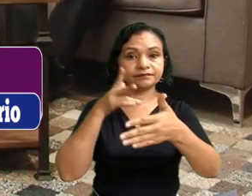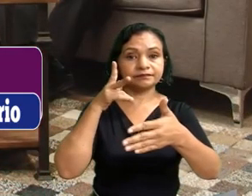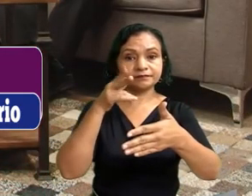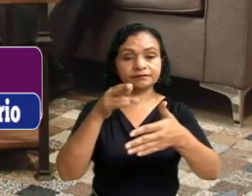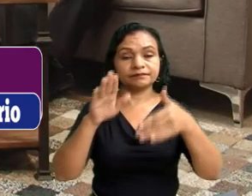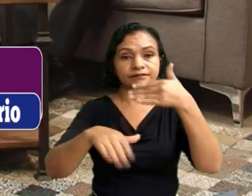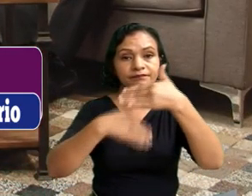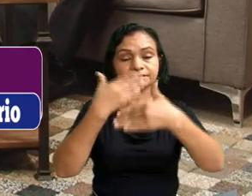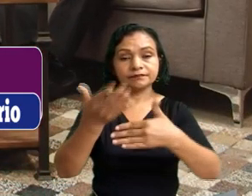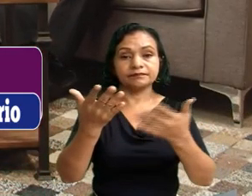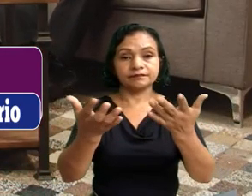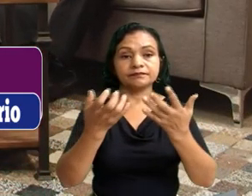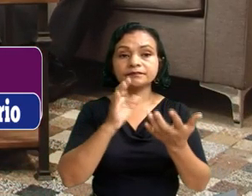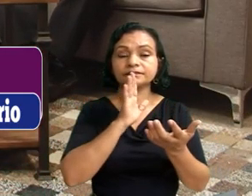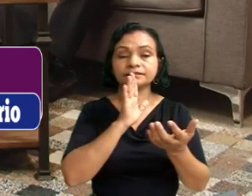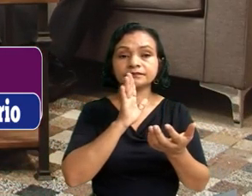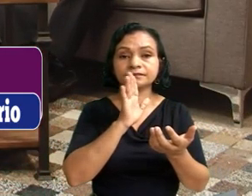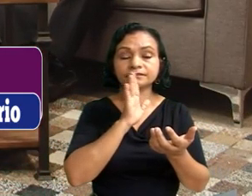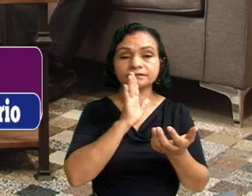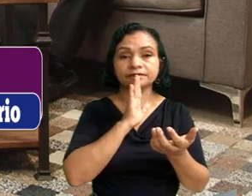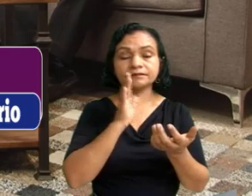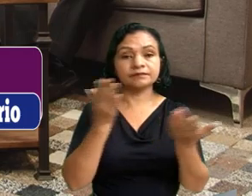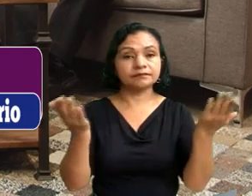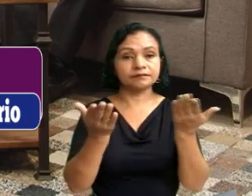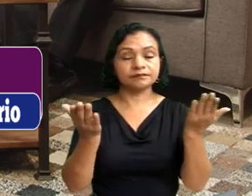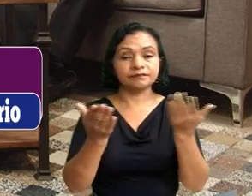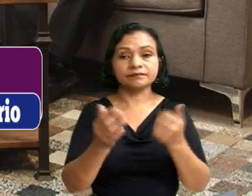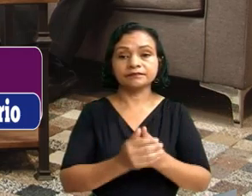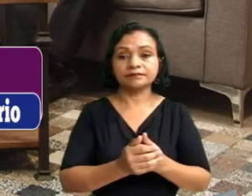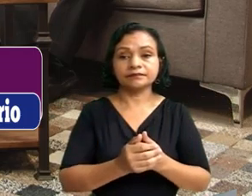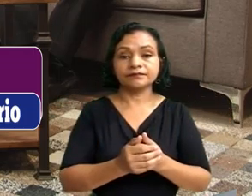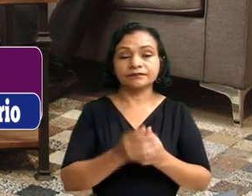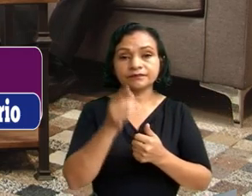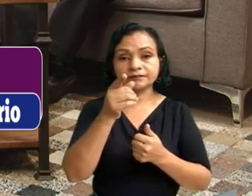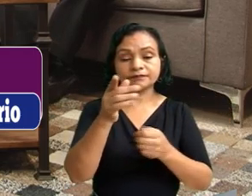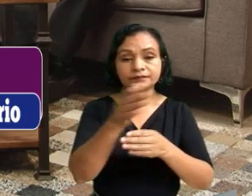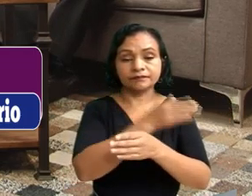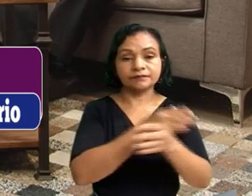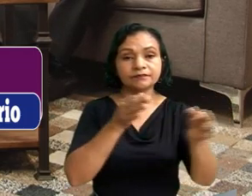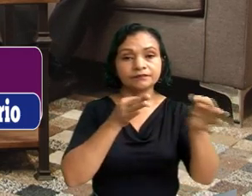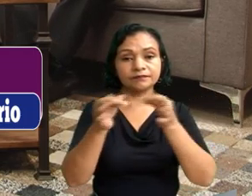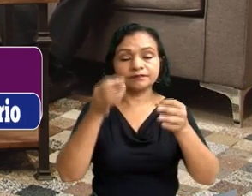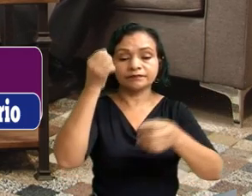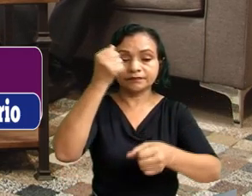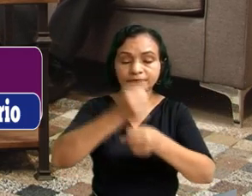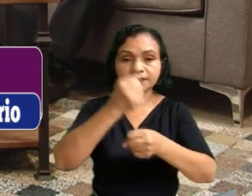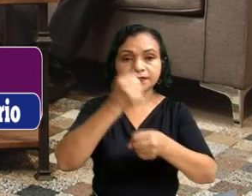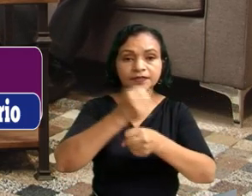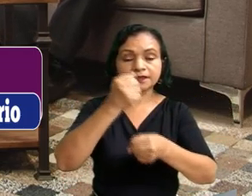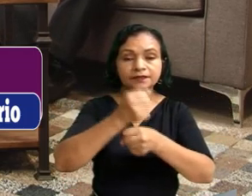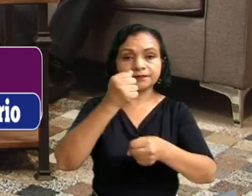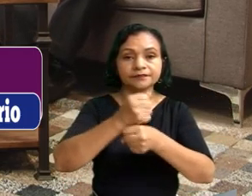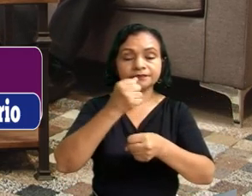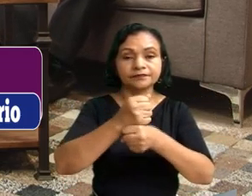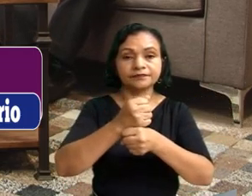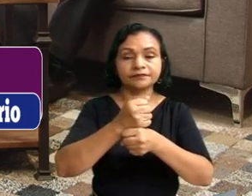quisiera que habláramos un poquito de lo que viene no es decir ya usted lo mencionaba estamos trabajando detrás de cámaras tenemos compartía